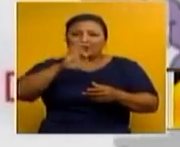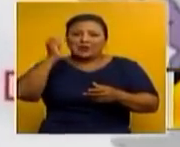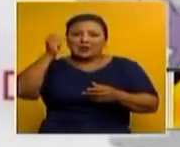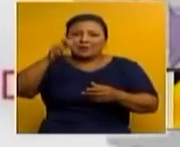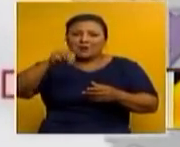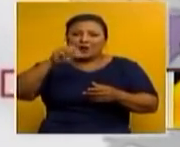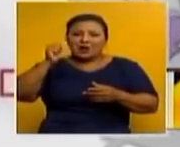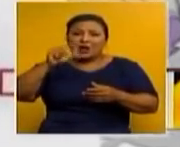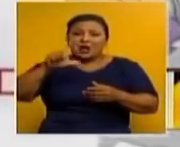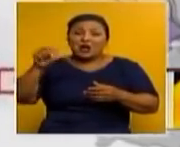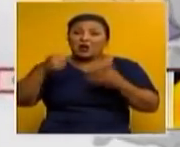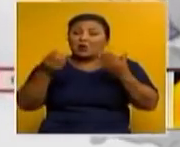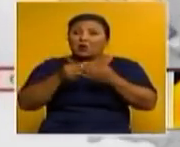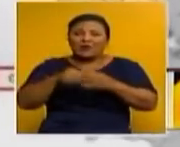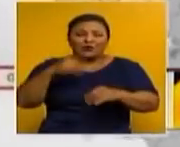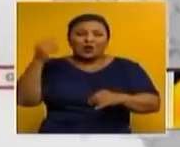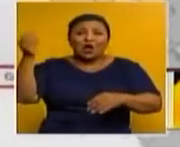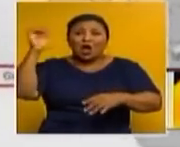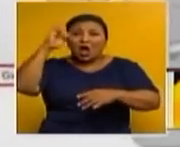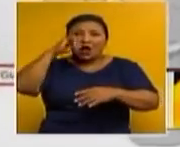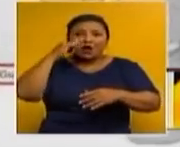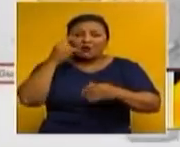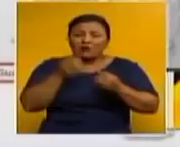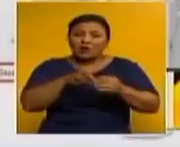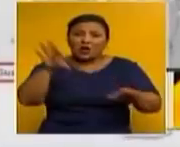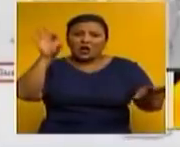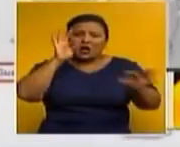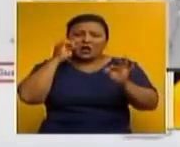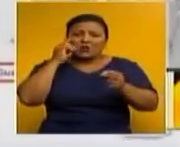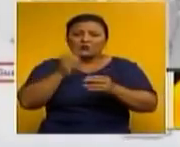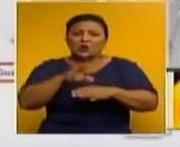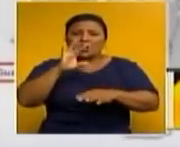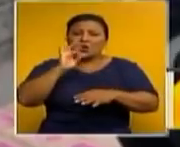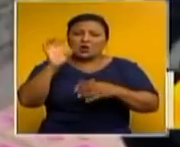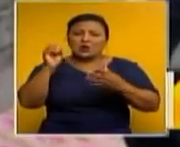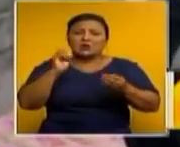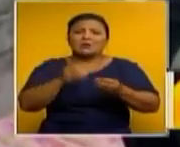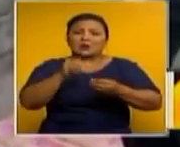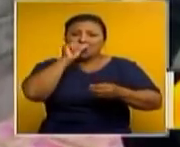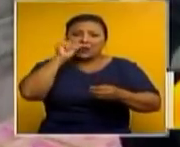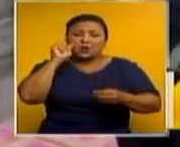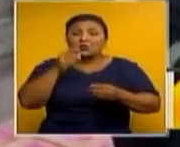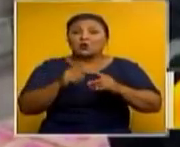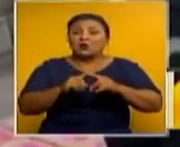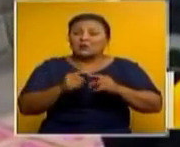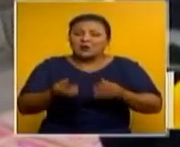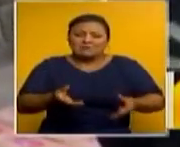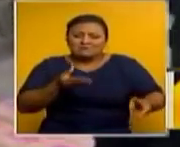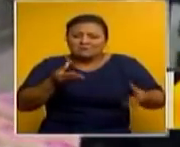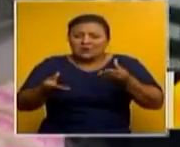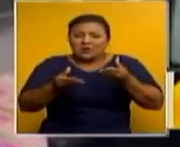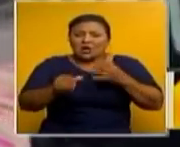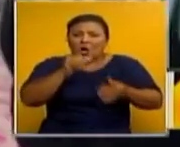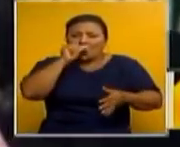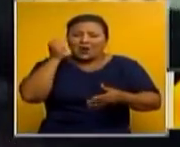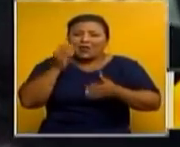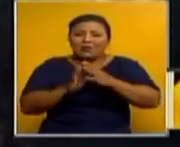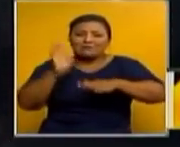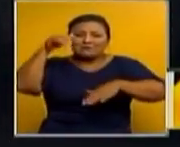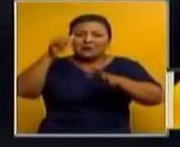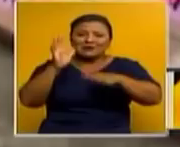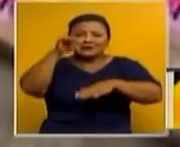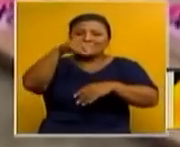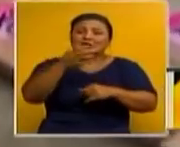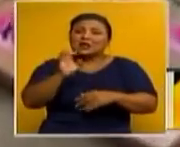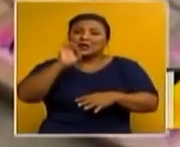la captura de una avioneta con 580 kilos de droga que procedía del Ecuador. La incautación de media tonelada de cocaína en Mapasingue Este el pasado